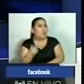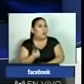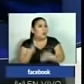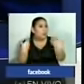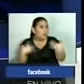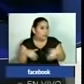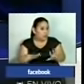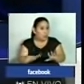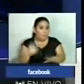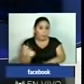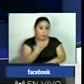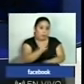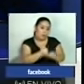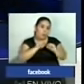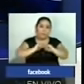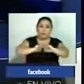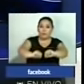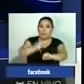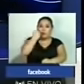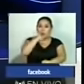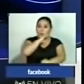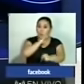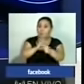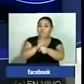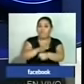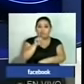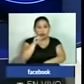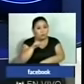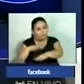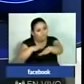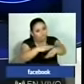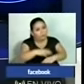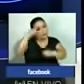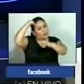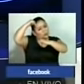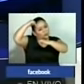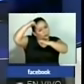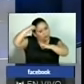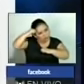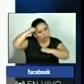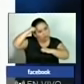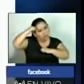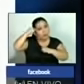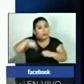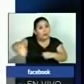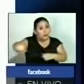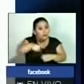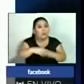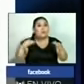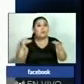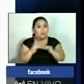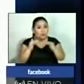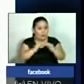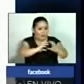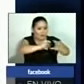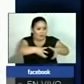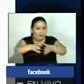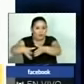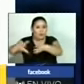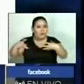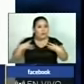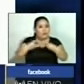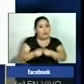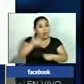ya varios fallecidos por esta enfermedad, así que es importante hacer conciencia. Conciencia como la que buscan hacer los diferentes sectores de la sociedad.